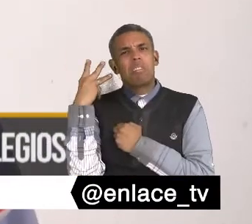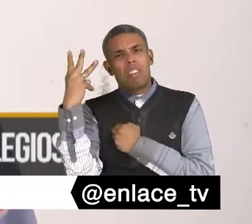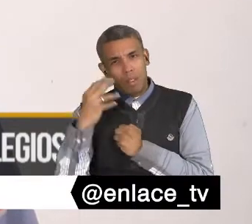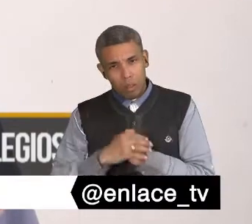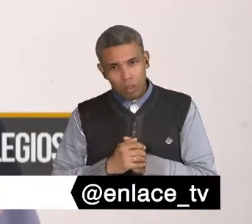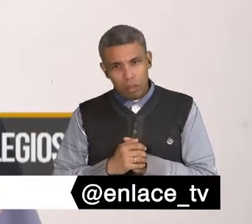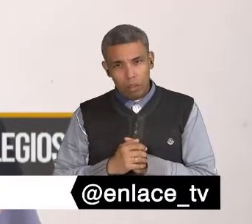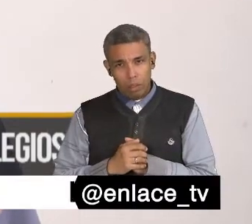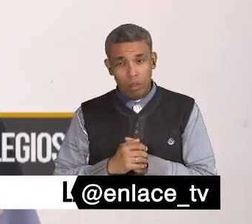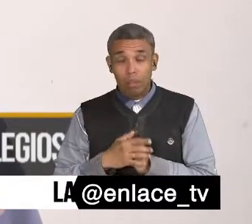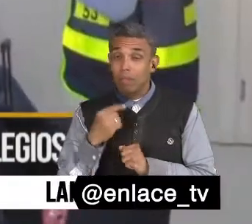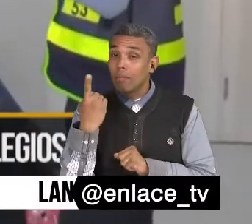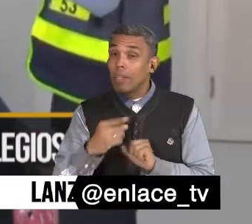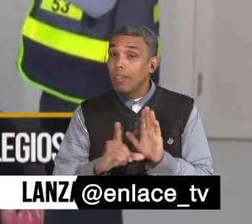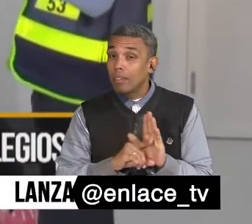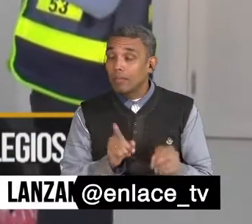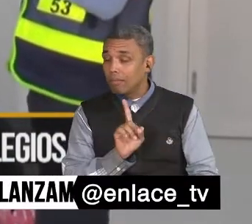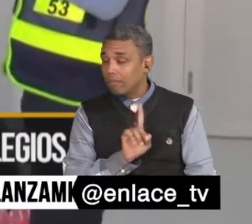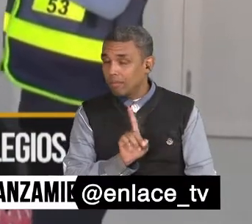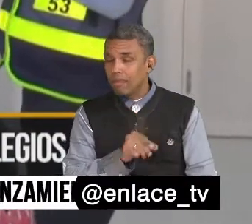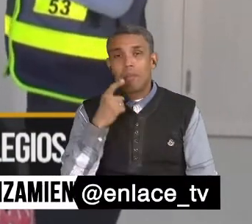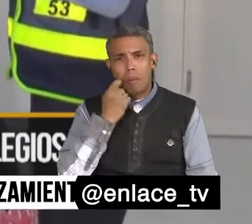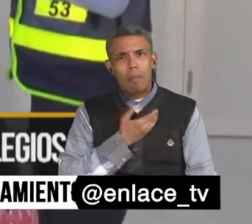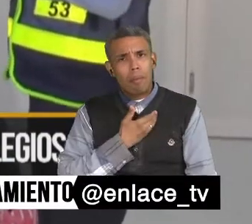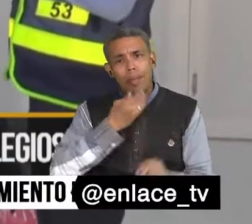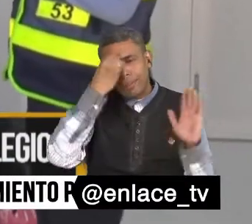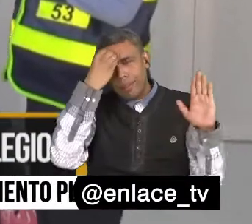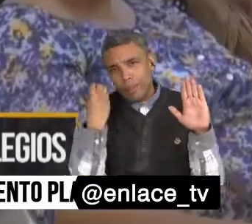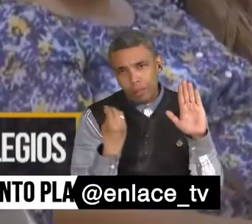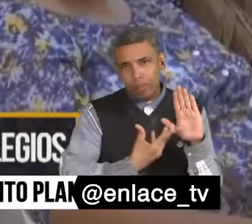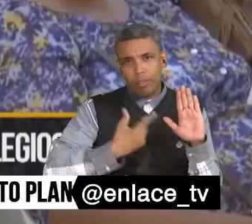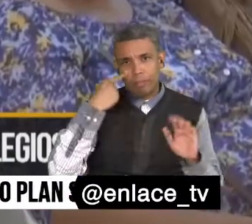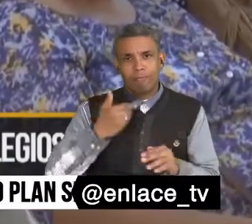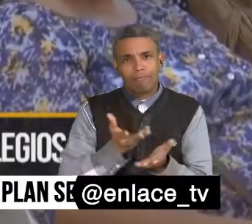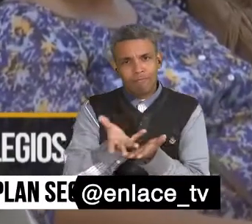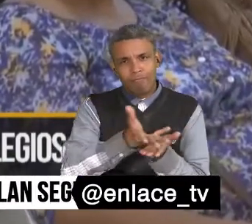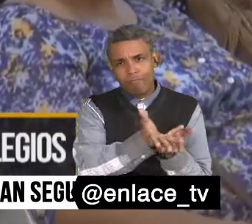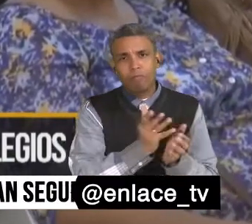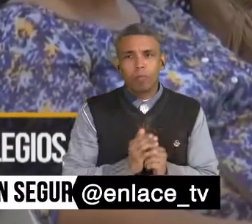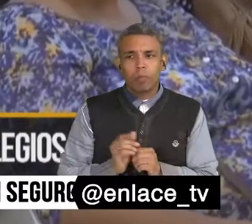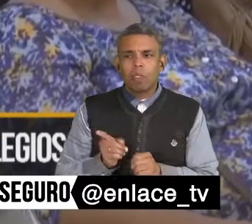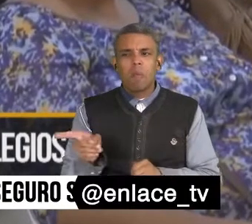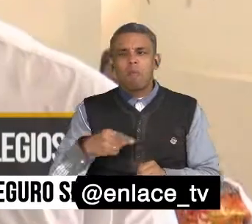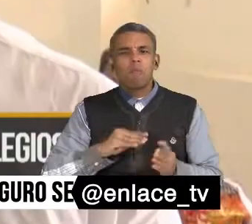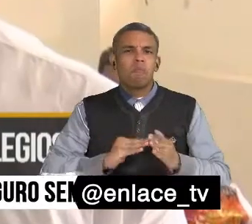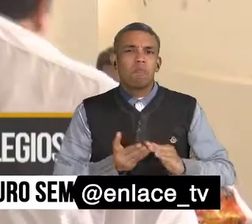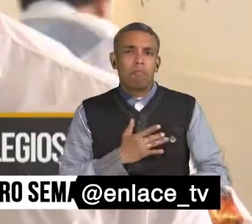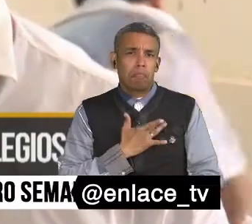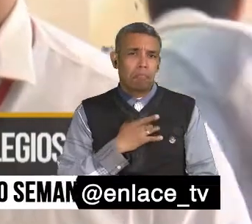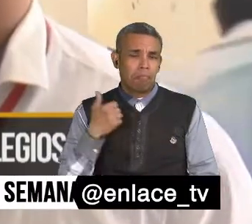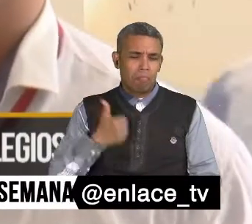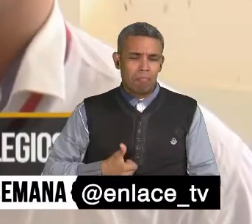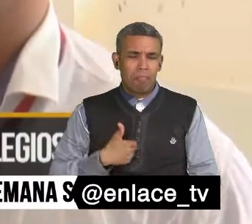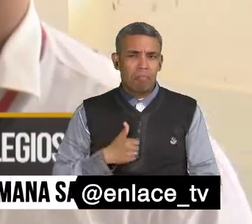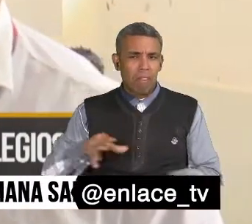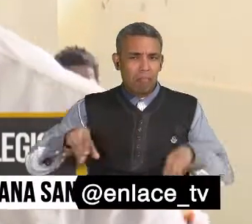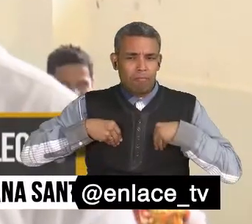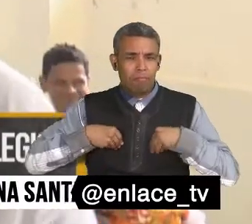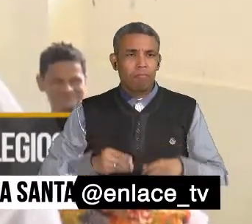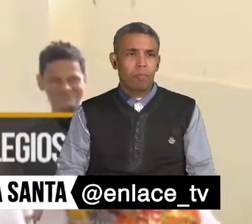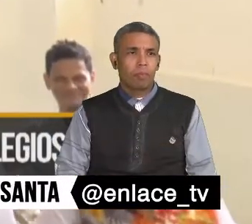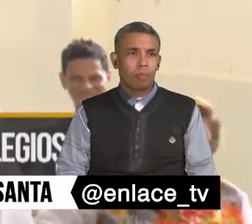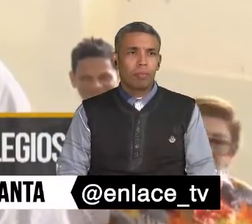no seguridad de ellos. El llamado que se hace desde la institucionalidad fue bien recibido por la comunidad en general. Sí, es muy importante caer en